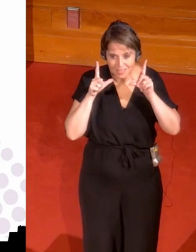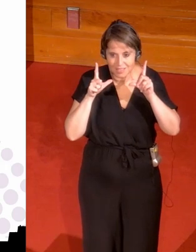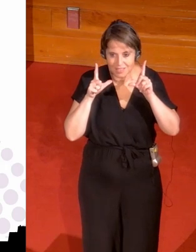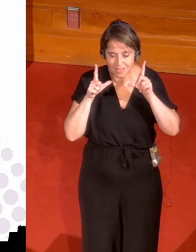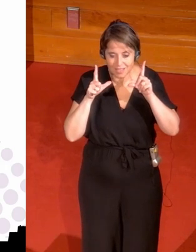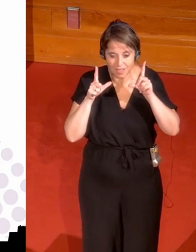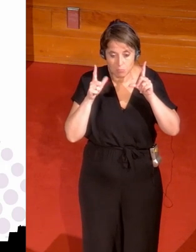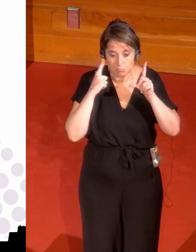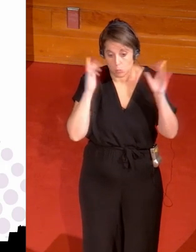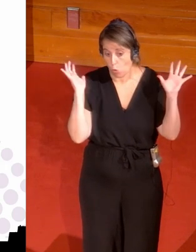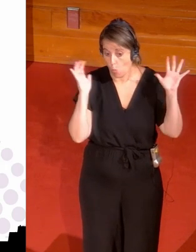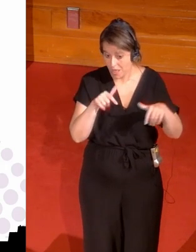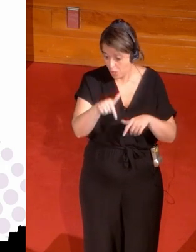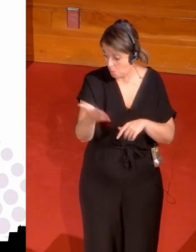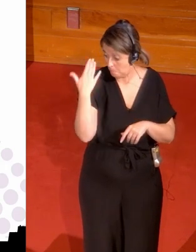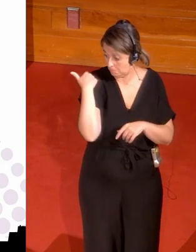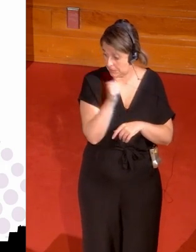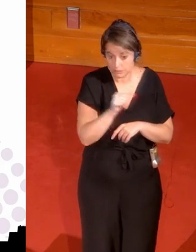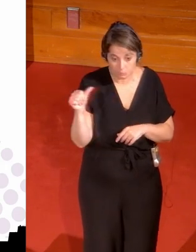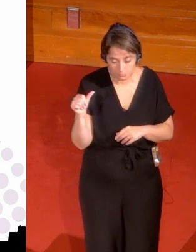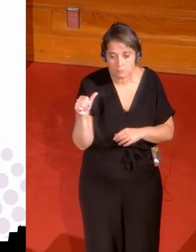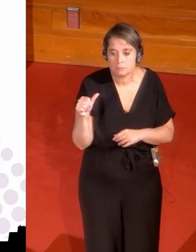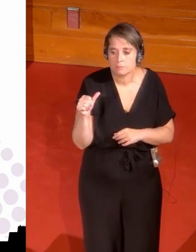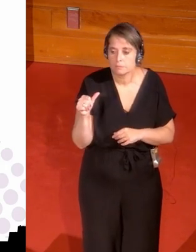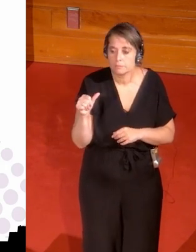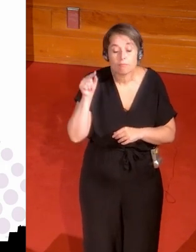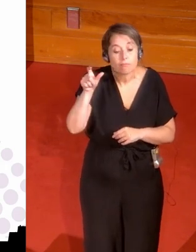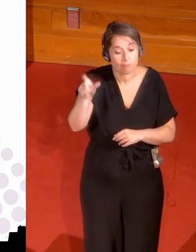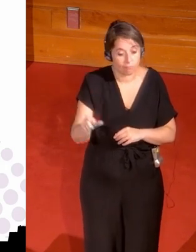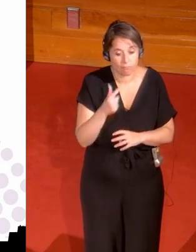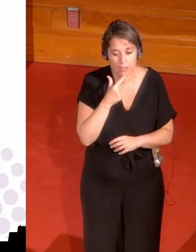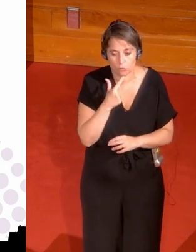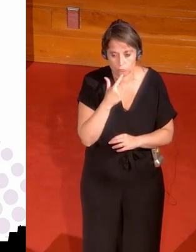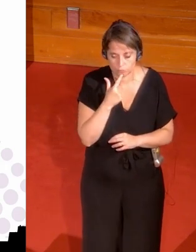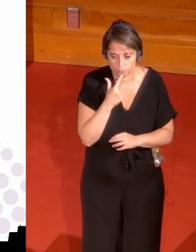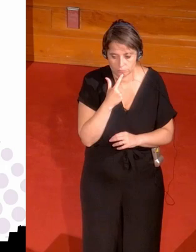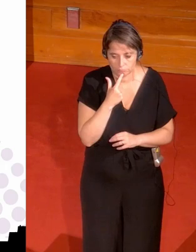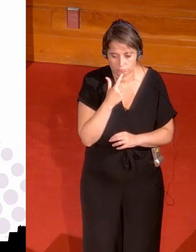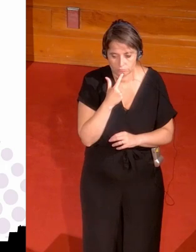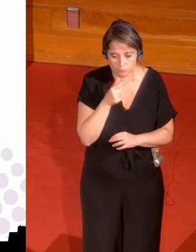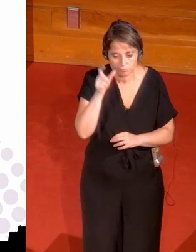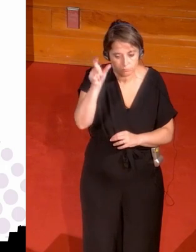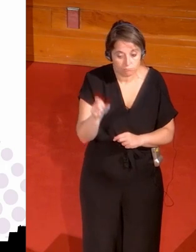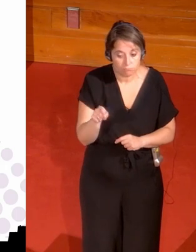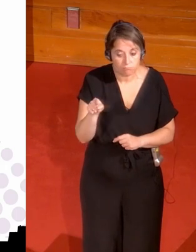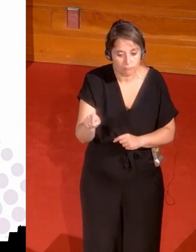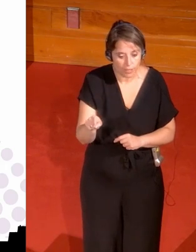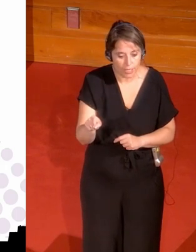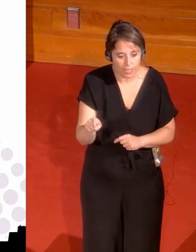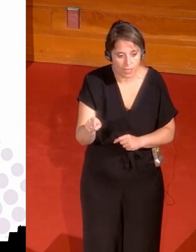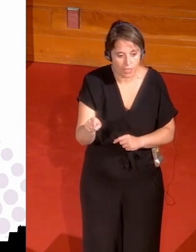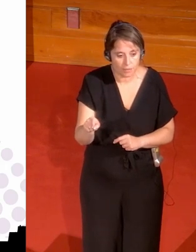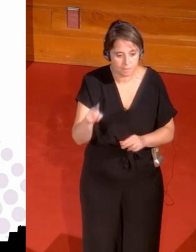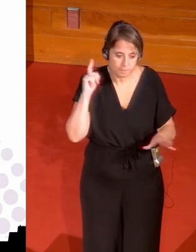la convención que fue la semana pasada lo que sí dijo Es que ella eh era una